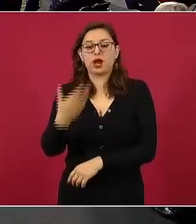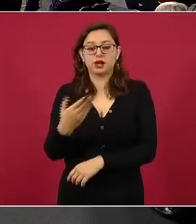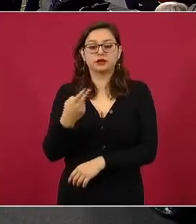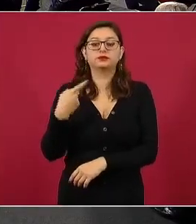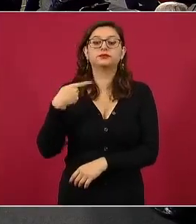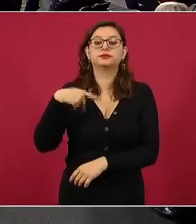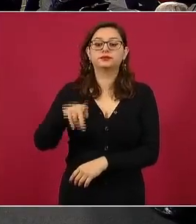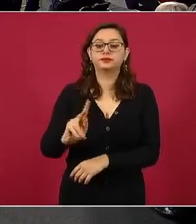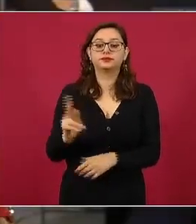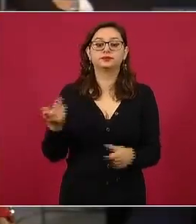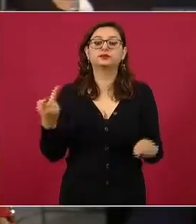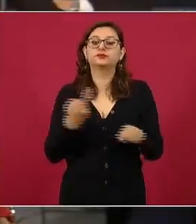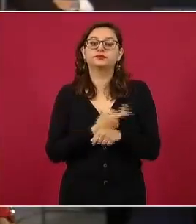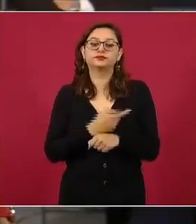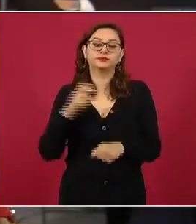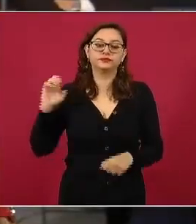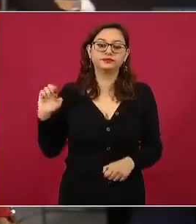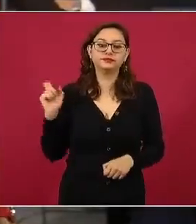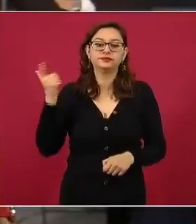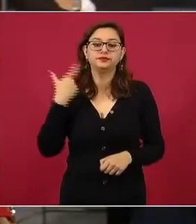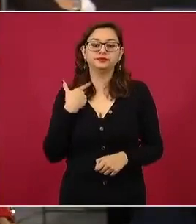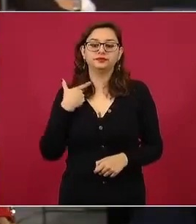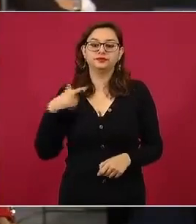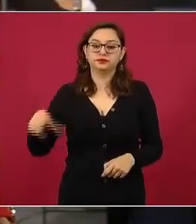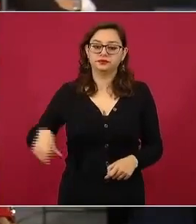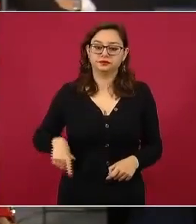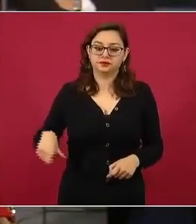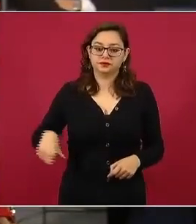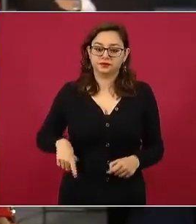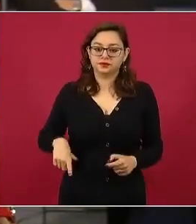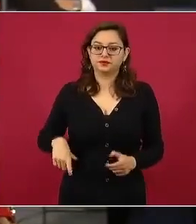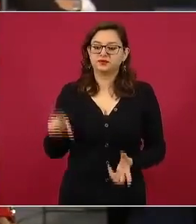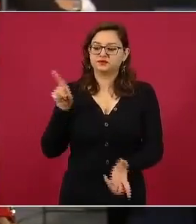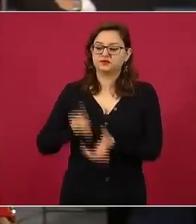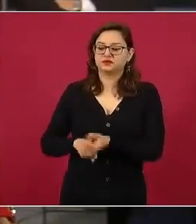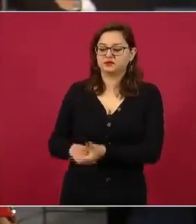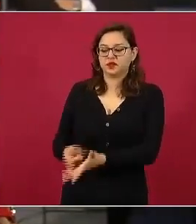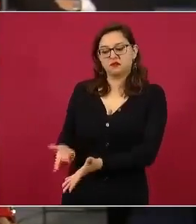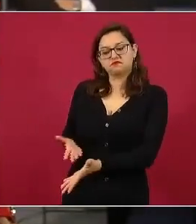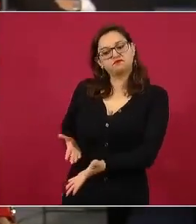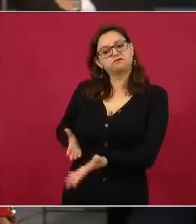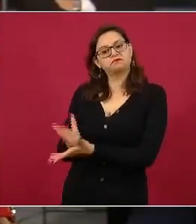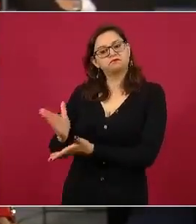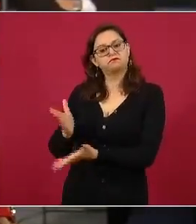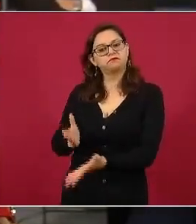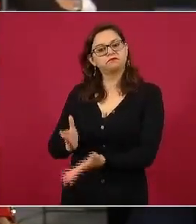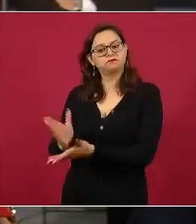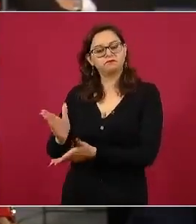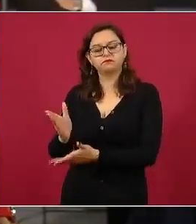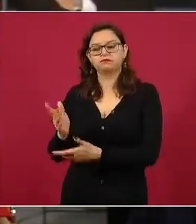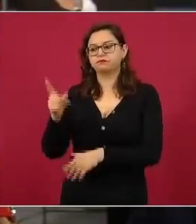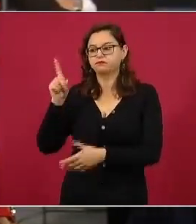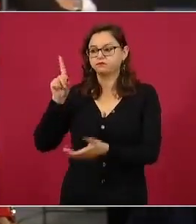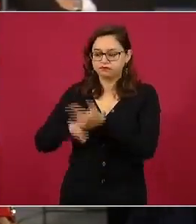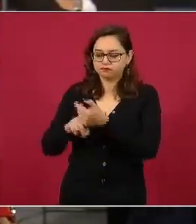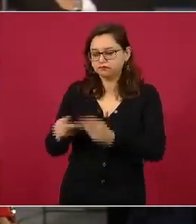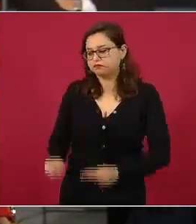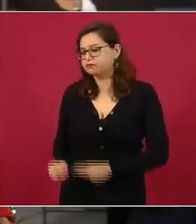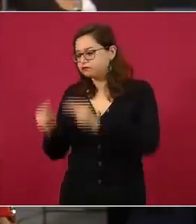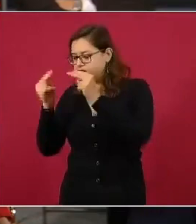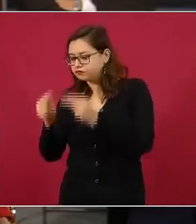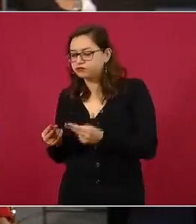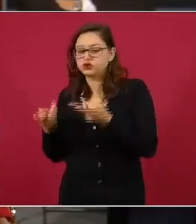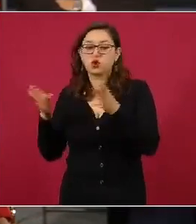pues los poderes económicos, que incluso llegaron a intervenir por las negociaciones, por los acuerdos, las ventas, compras, etcétera, de acciones, llegaron a